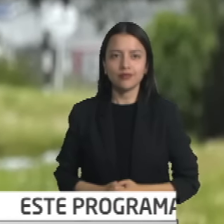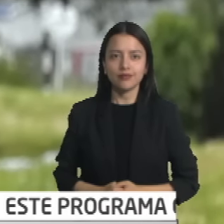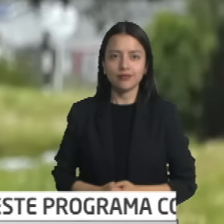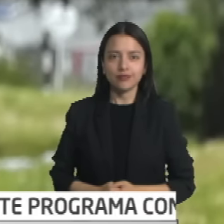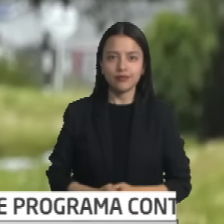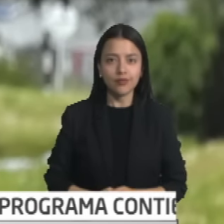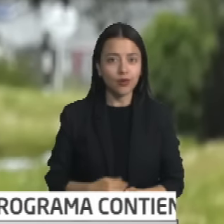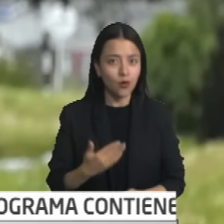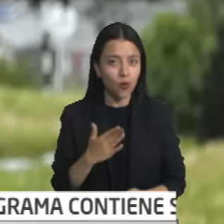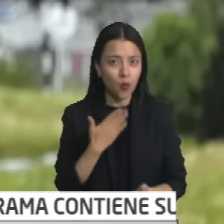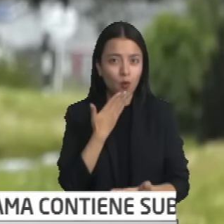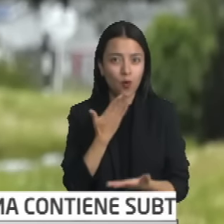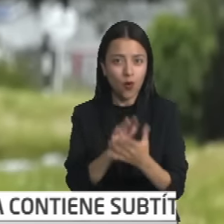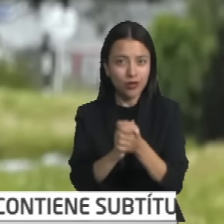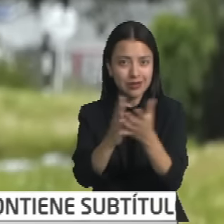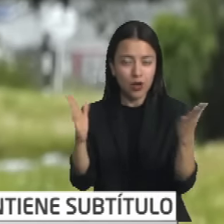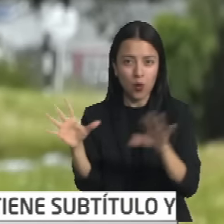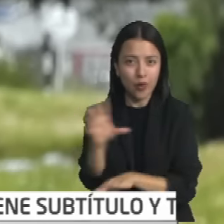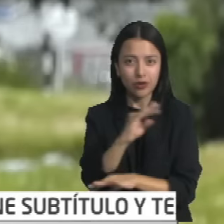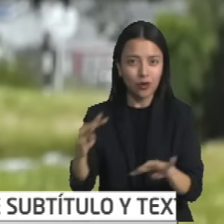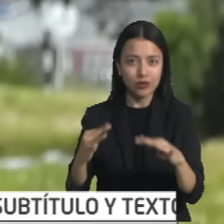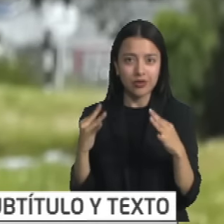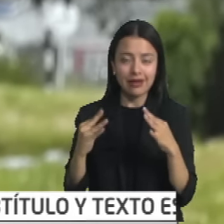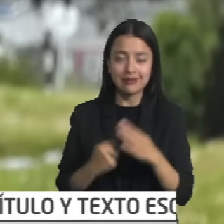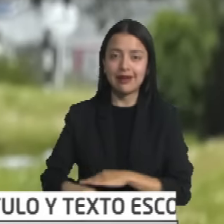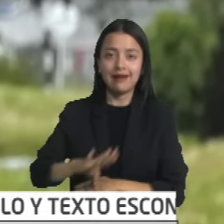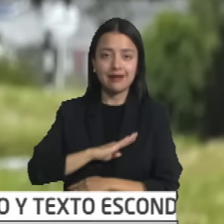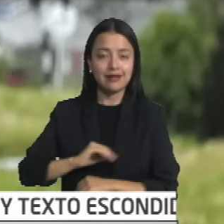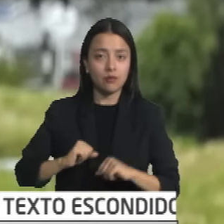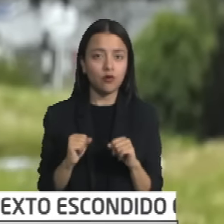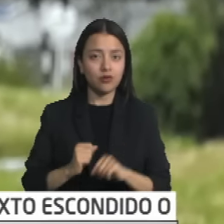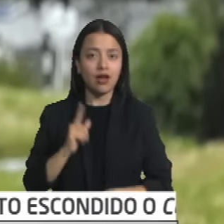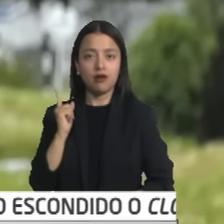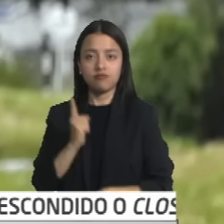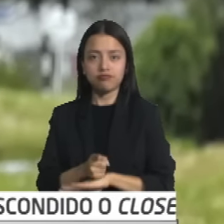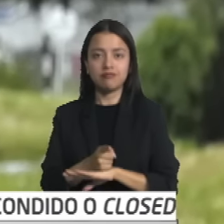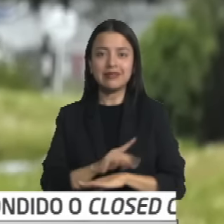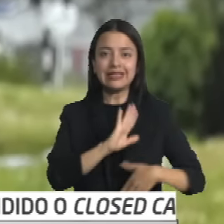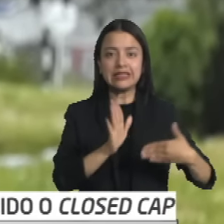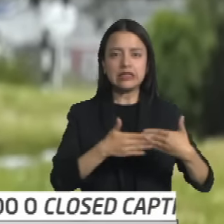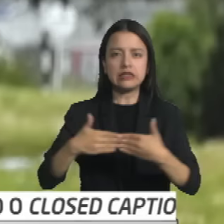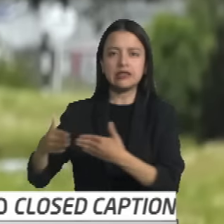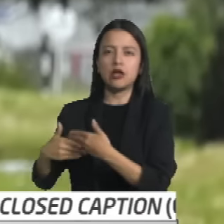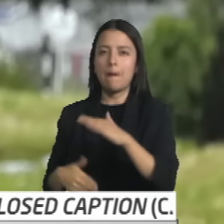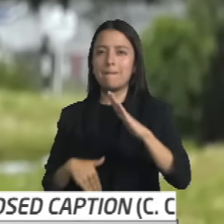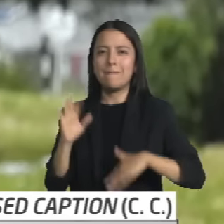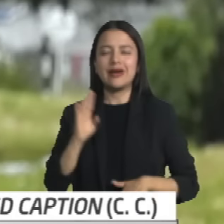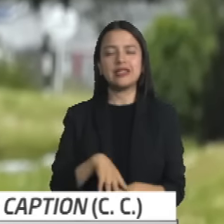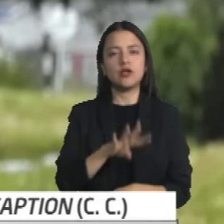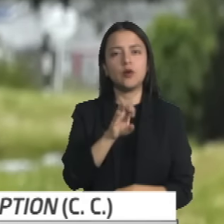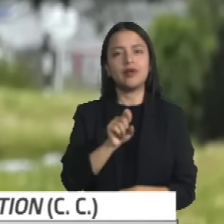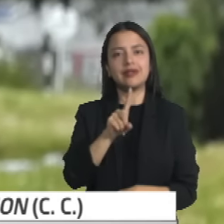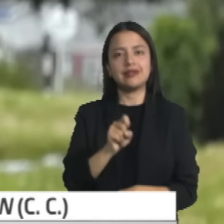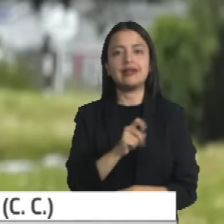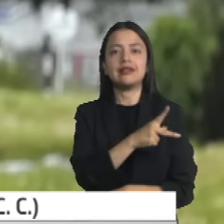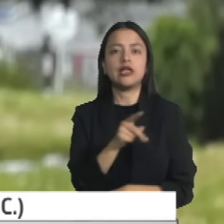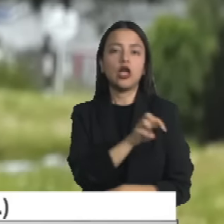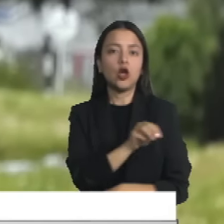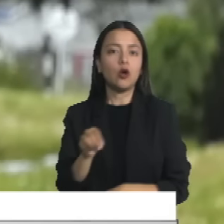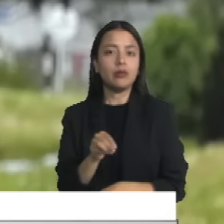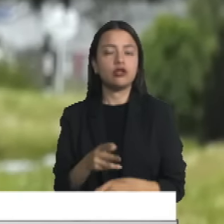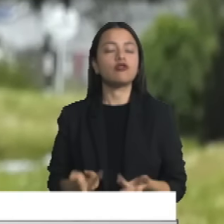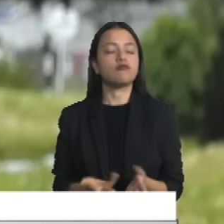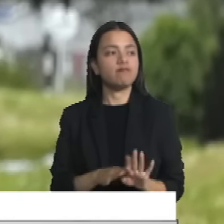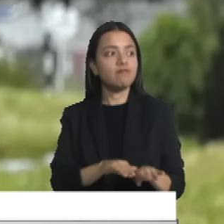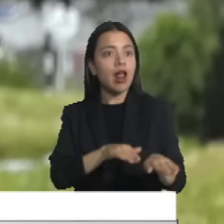¿Qué tal, Luisa? Cordial saludo para usted y para toda nuestra audiencia. La Alcaldía de Bogotá autorizó cierres en más de 96 kilómetros que normalmente están destinados para